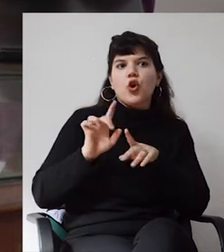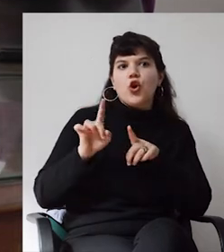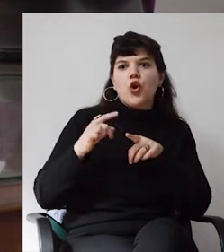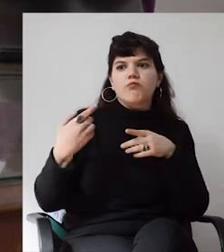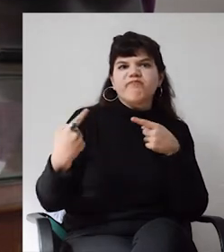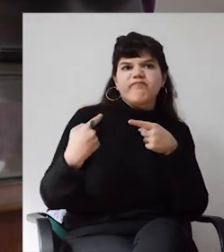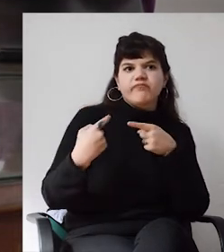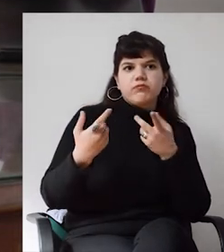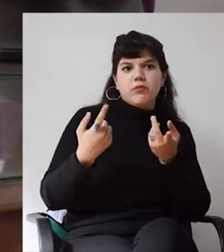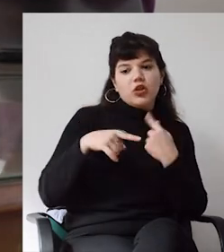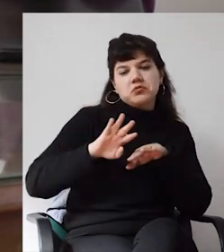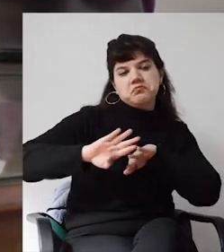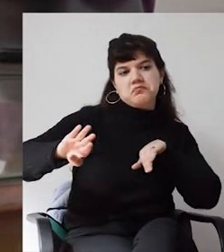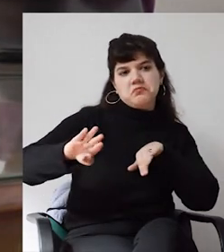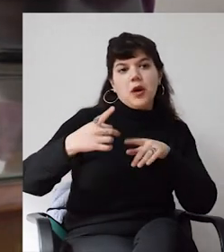chocarnos.